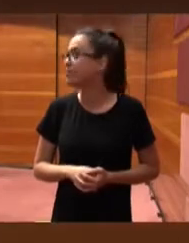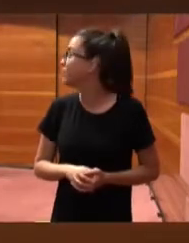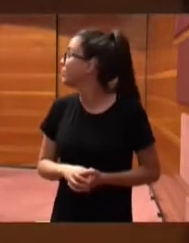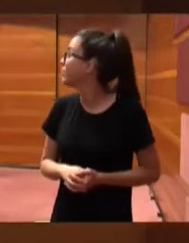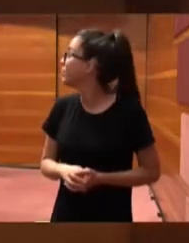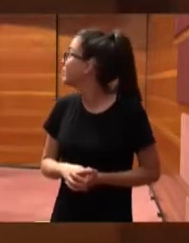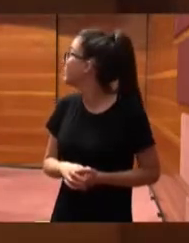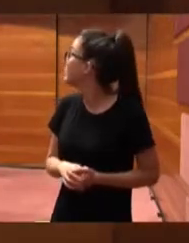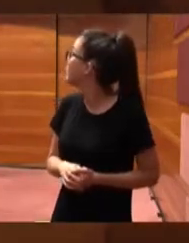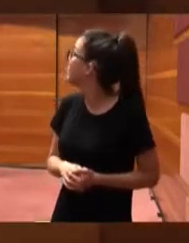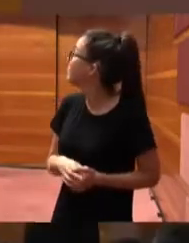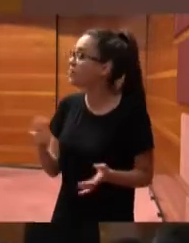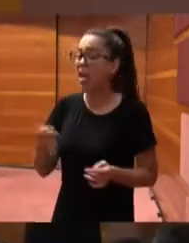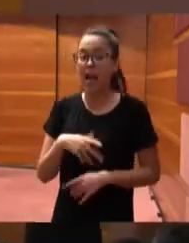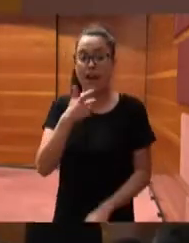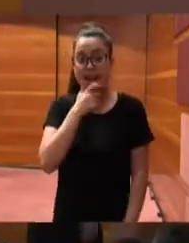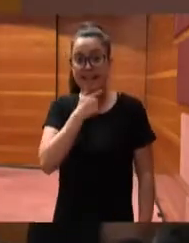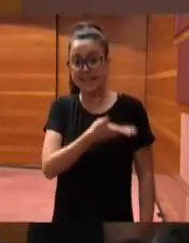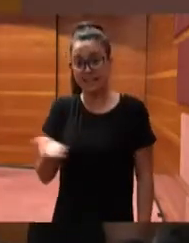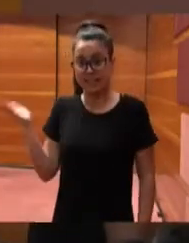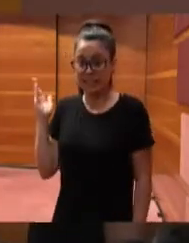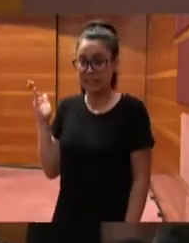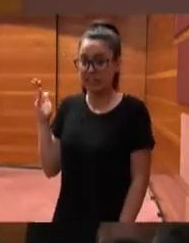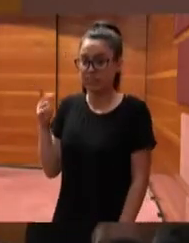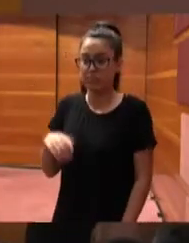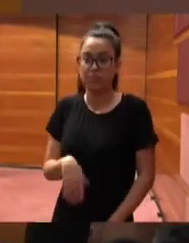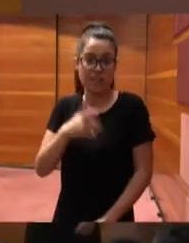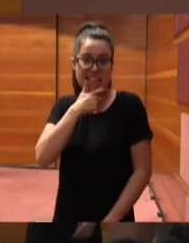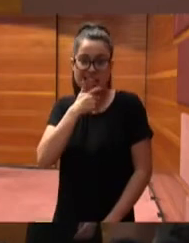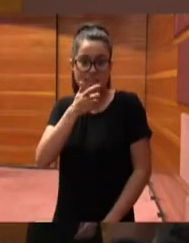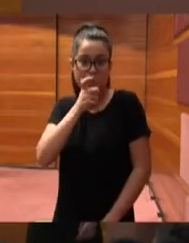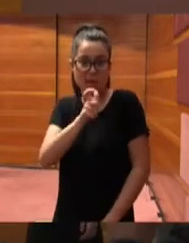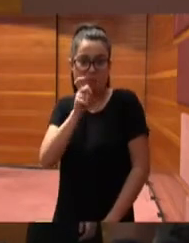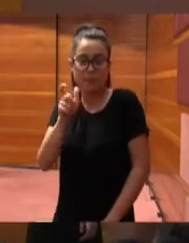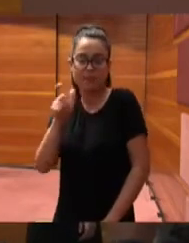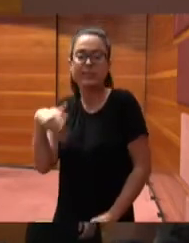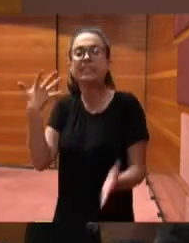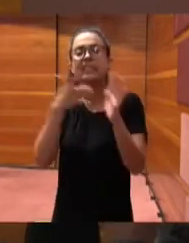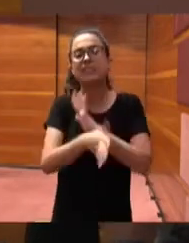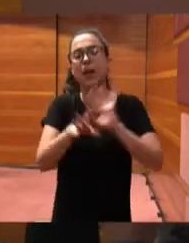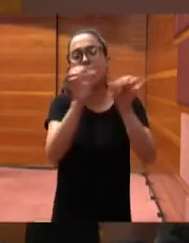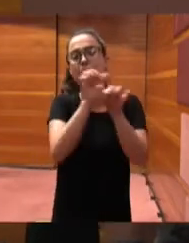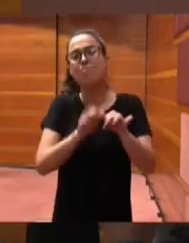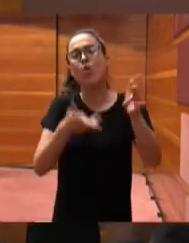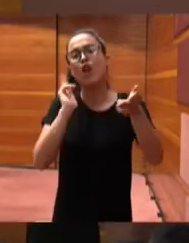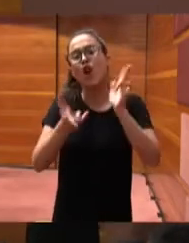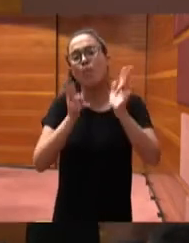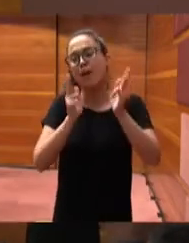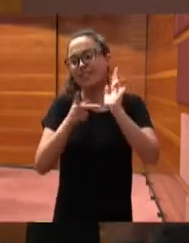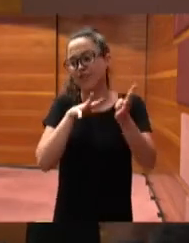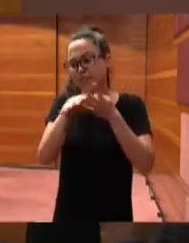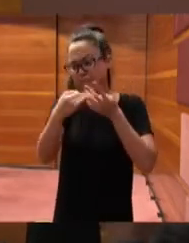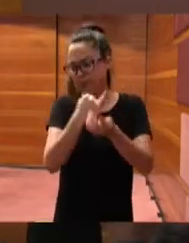a terminología inglesa y me ha salido Visual Accountable Social Collaborative, que es el modelo vasco de rendición de cuentas, ¿no?